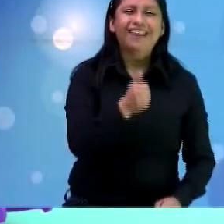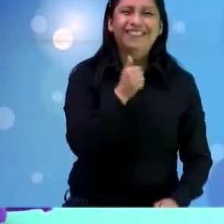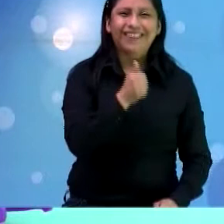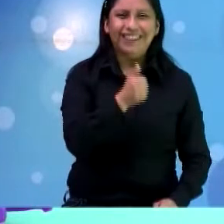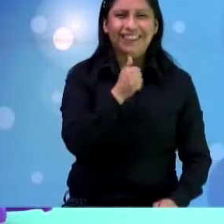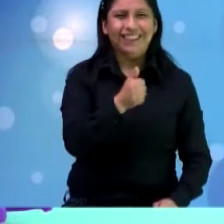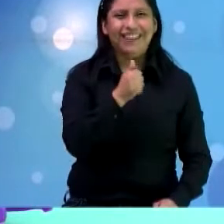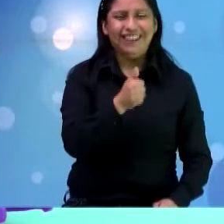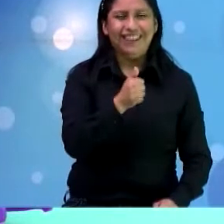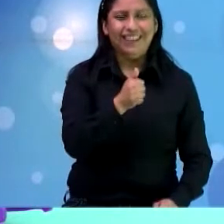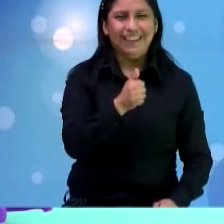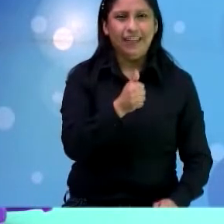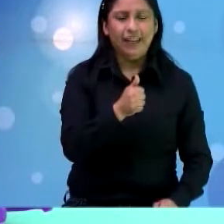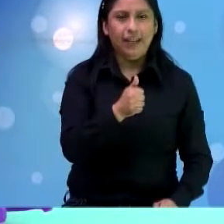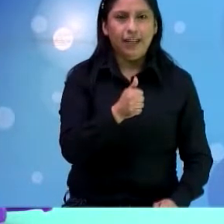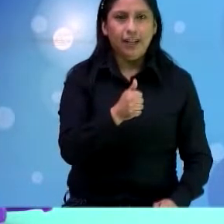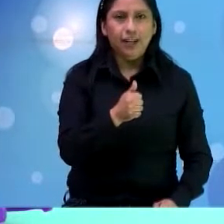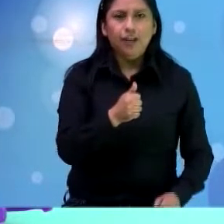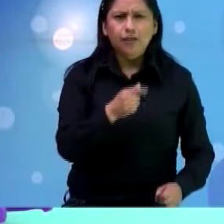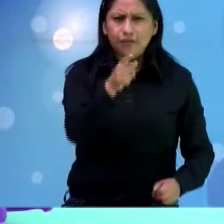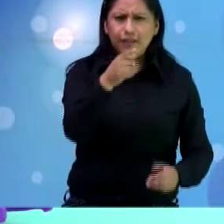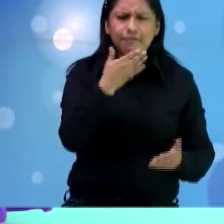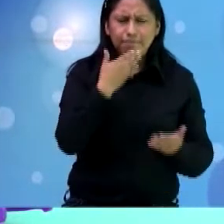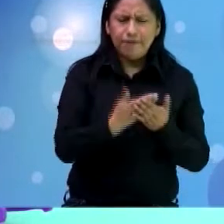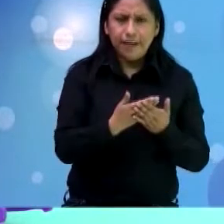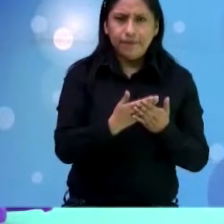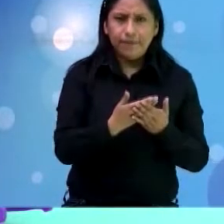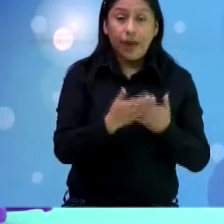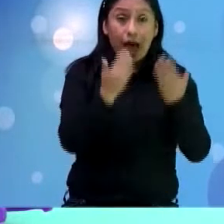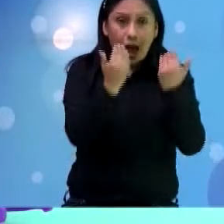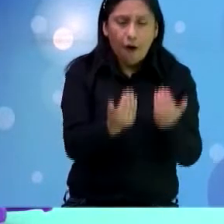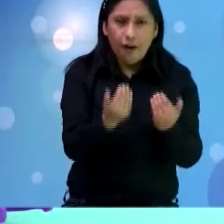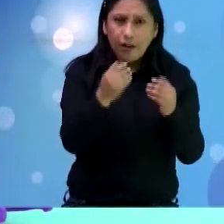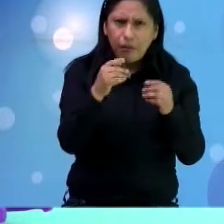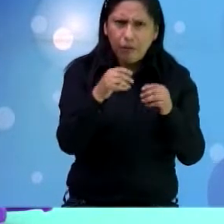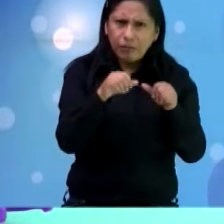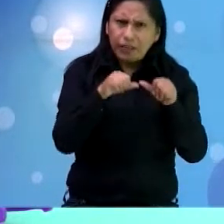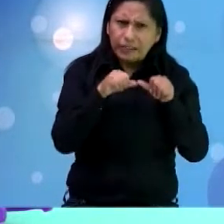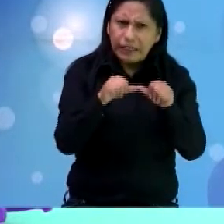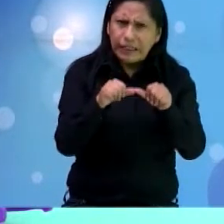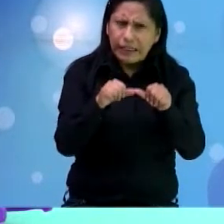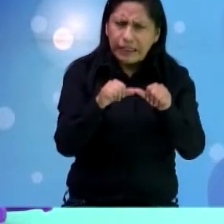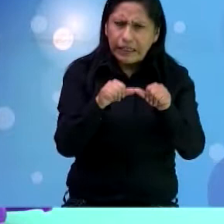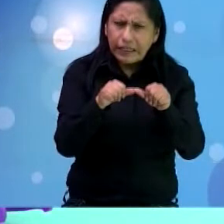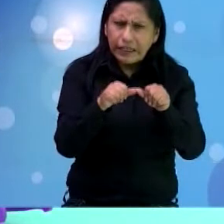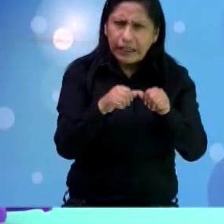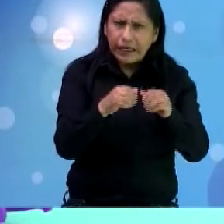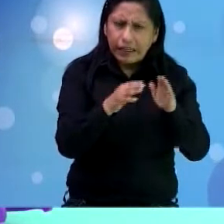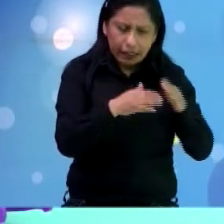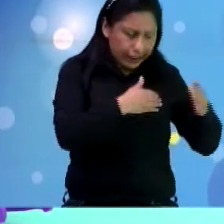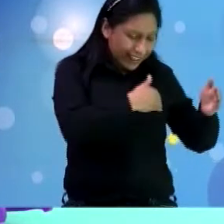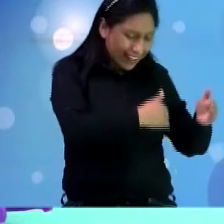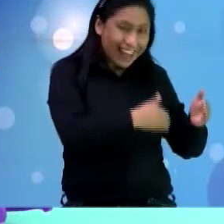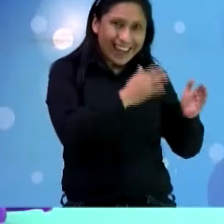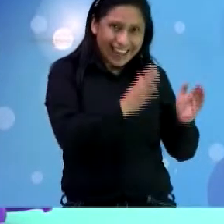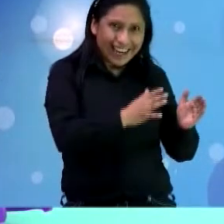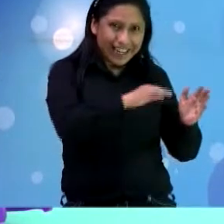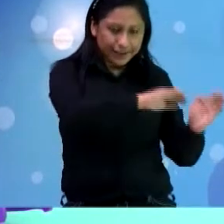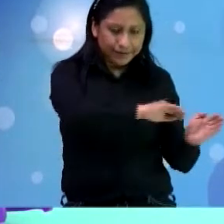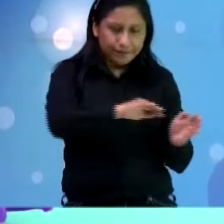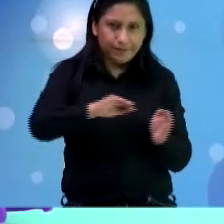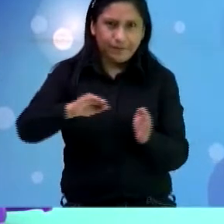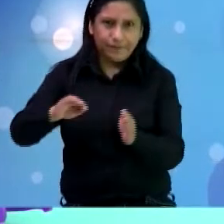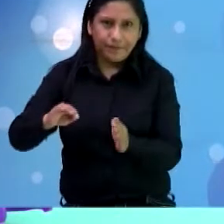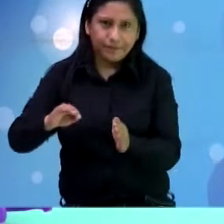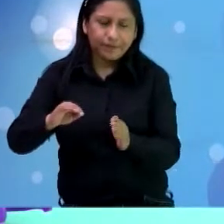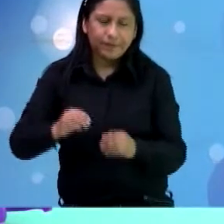Eso. Muy bien, son unos campeones. Ahora vamos a seguir descubriendo qué hay en nuestra caja de sorpresas.